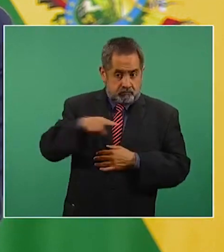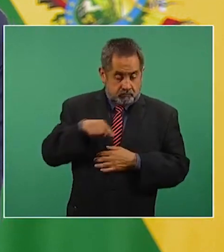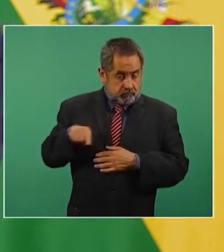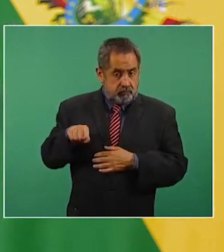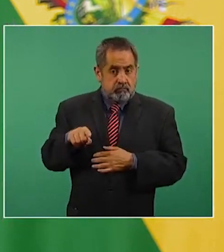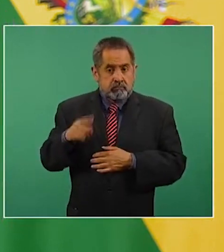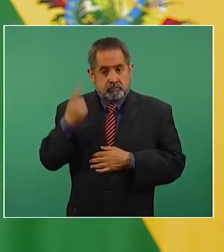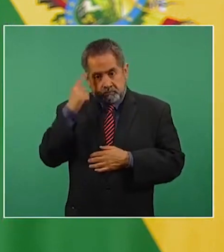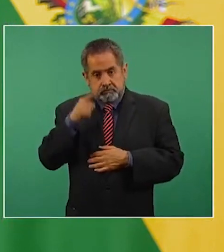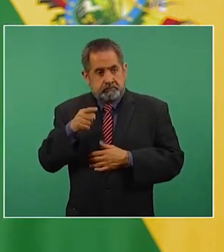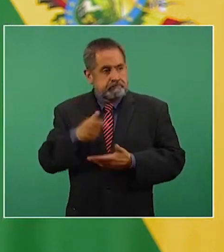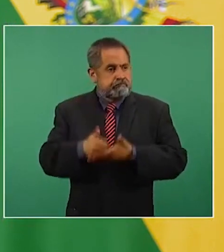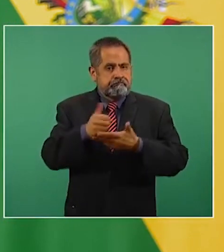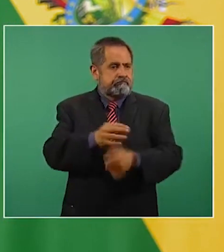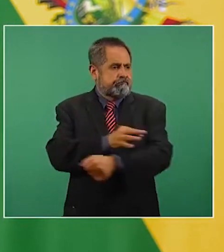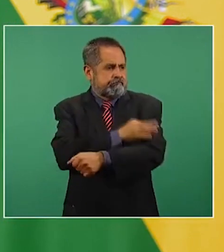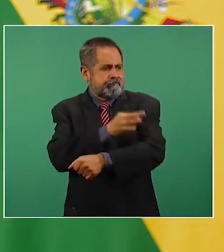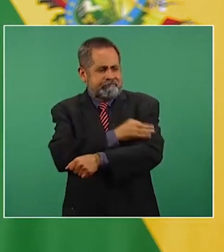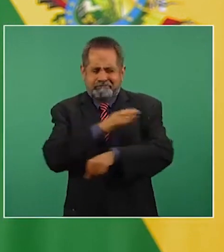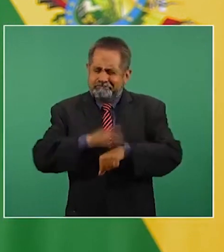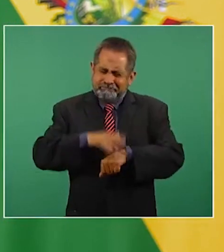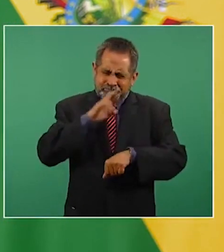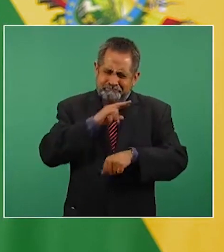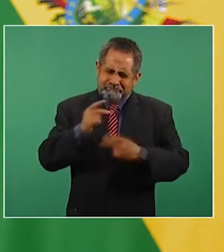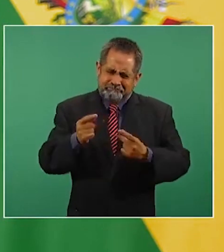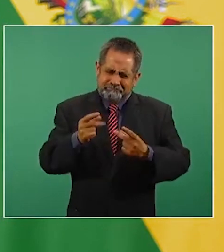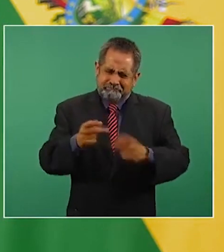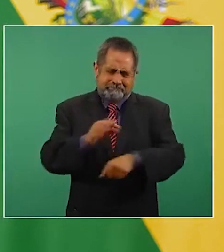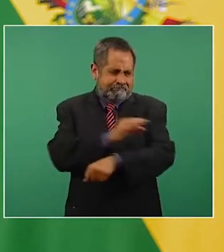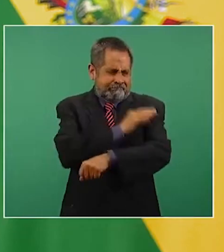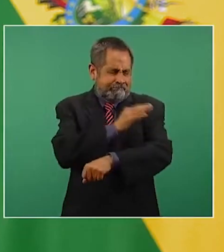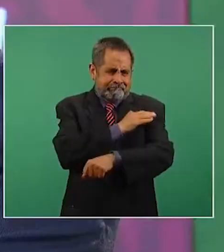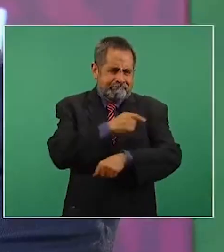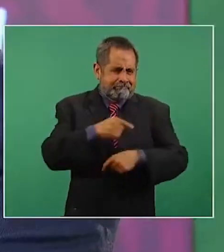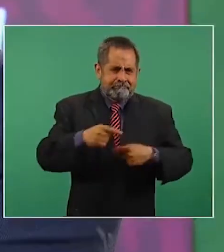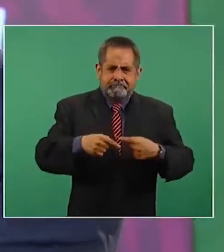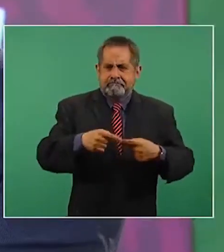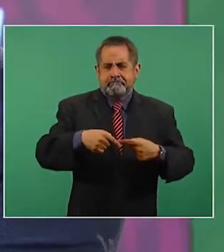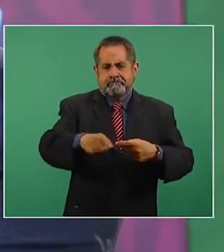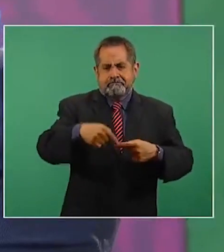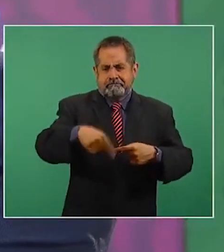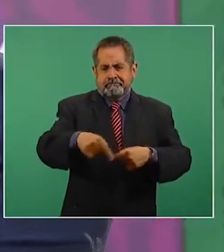vacunar a más personas en estos días.